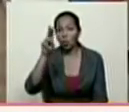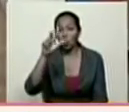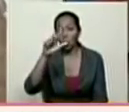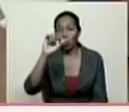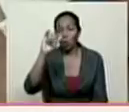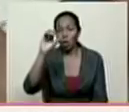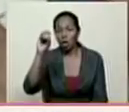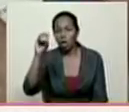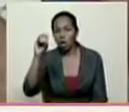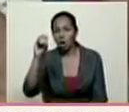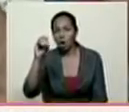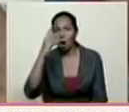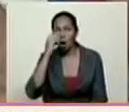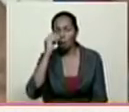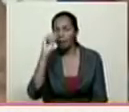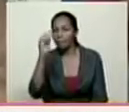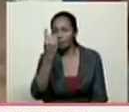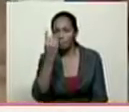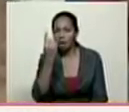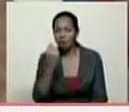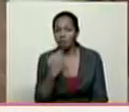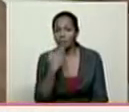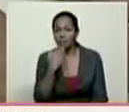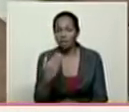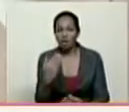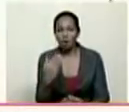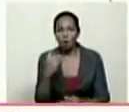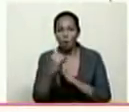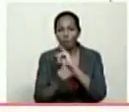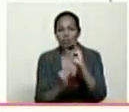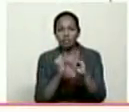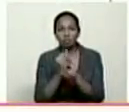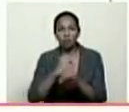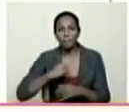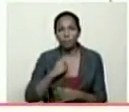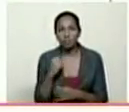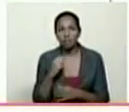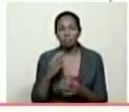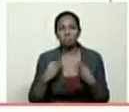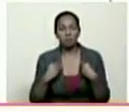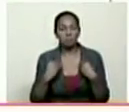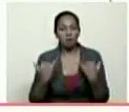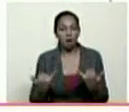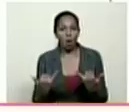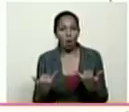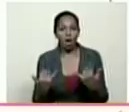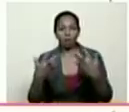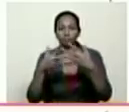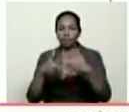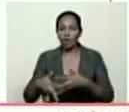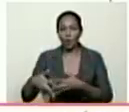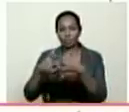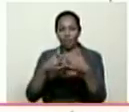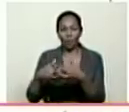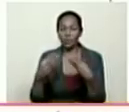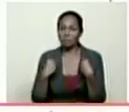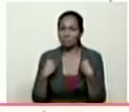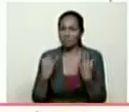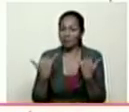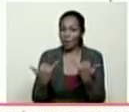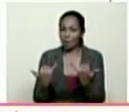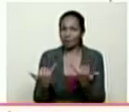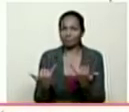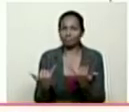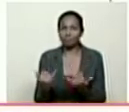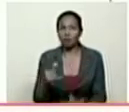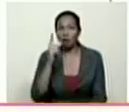Acuña Núñez. Está ya solicitado el Interpol, porque adivinen dónde vive ahora, en los Estados Unidos de Norteamérica. El señor